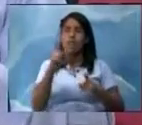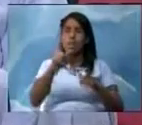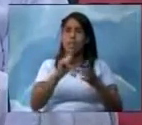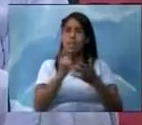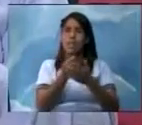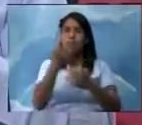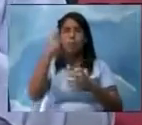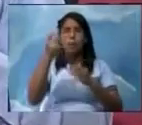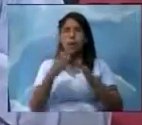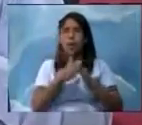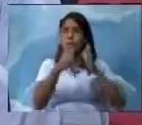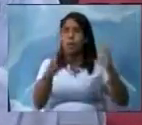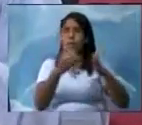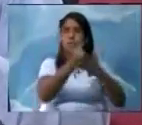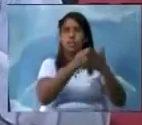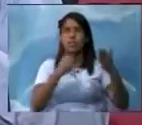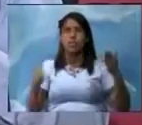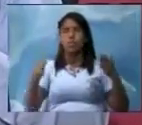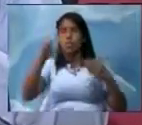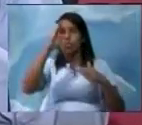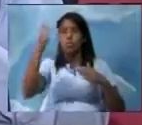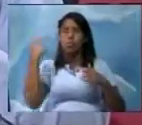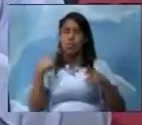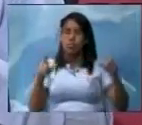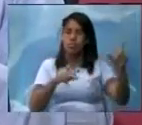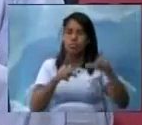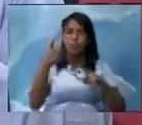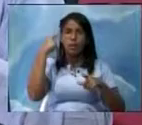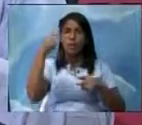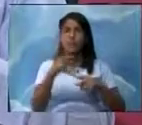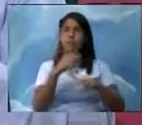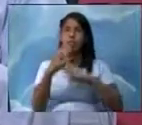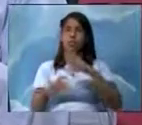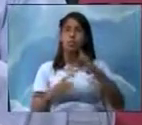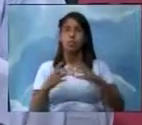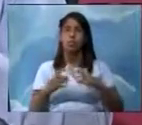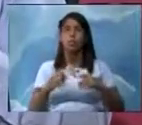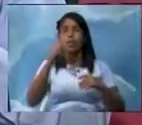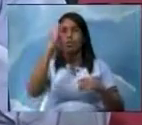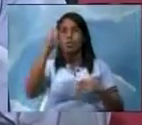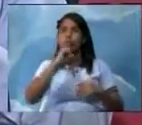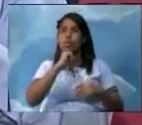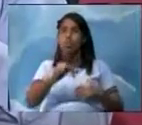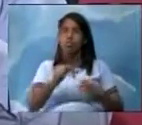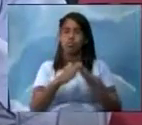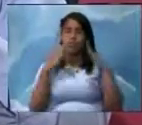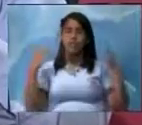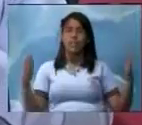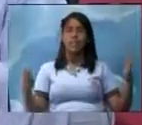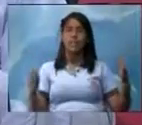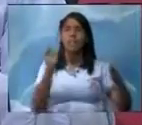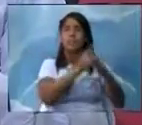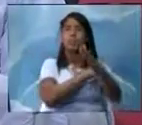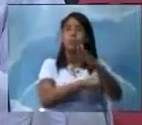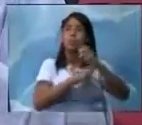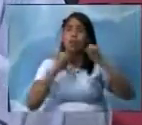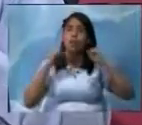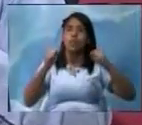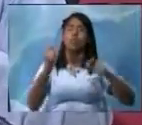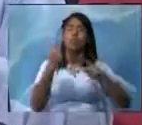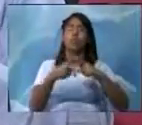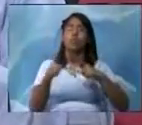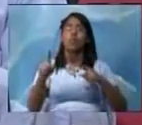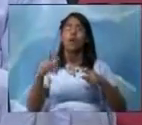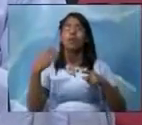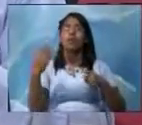llave para abrir esa puerta Dios tiene la solución para ese problema Dios es un Dios grande y poderoso pero hay